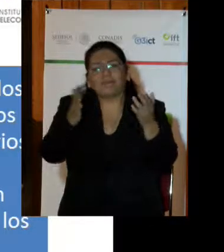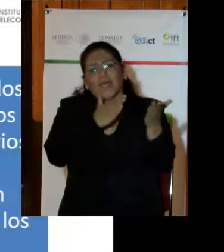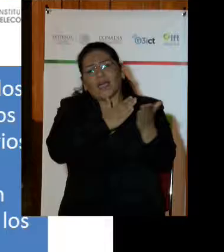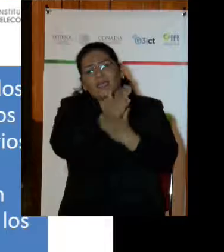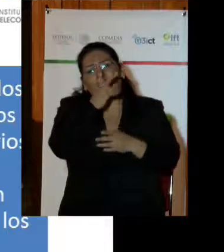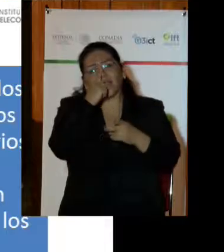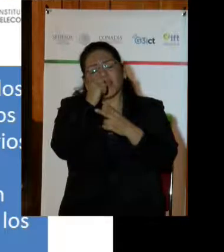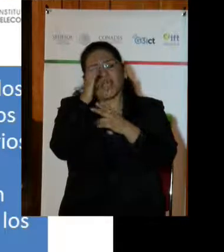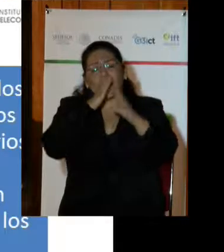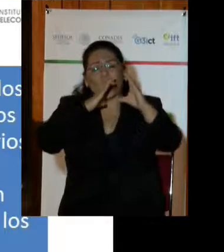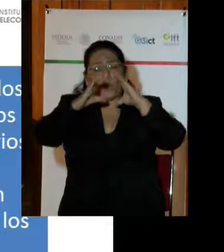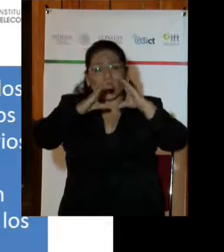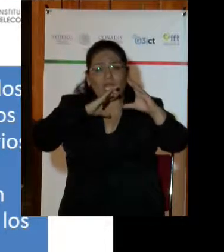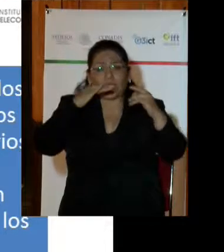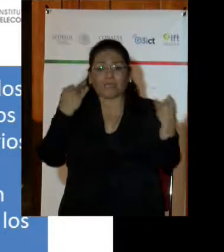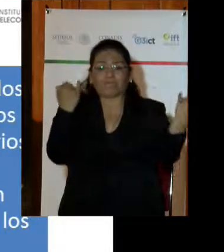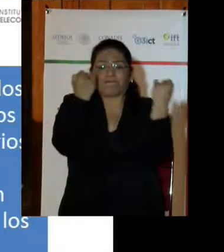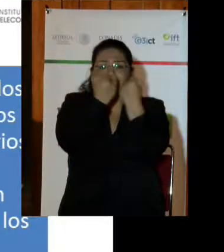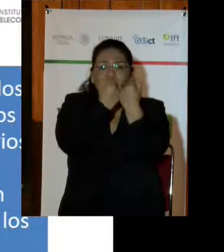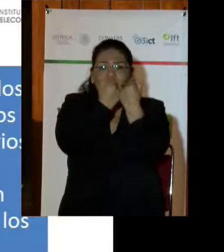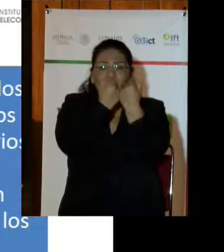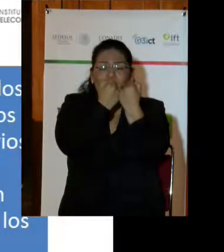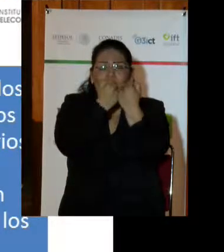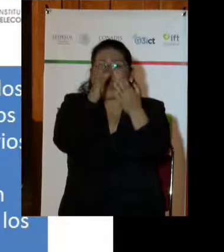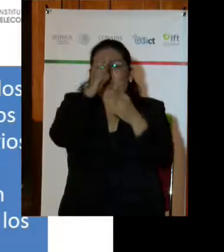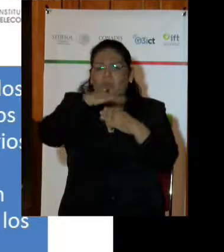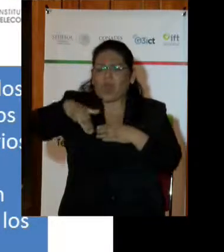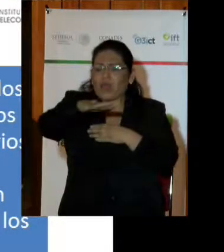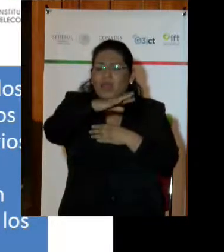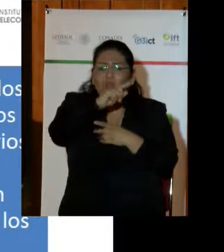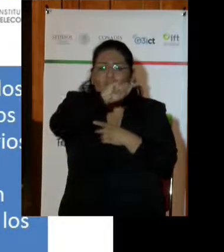de telecomunicaciones en igualdad de condiciones,